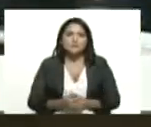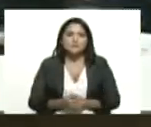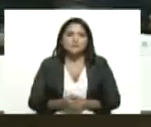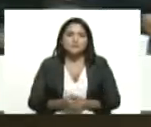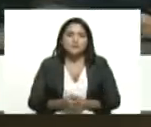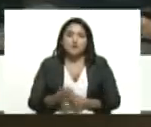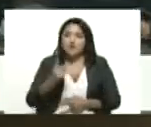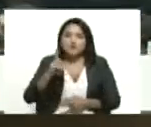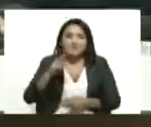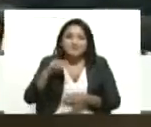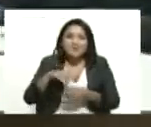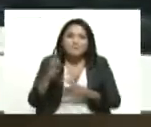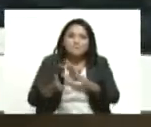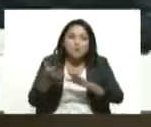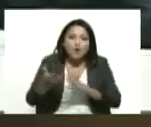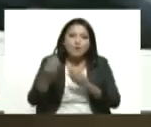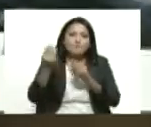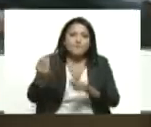No se metan en vaina.